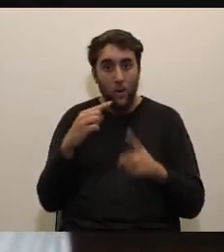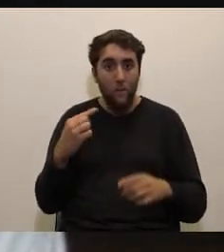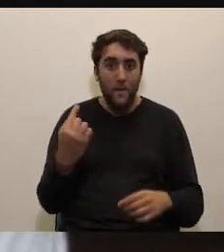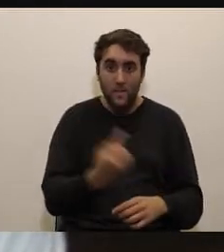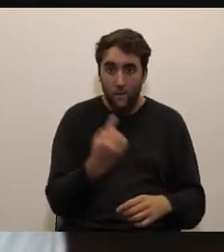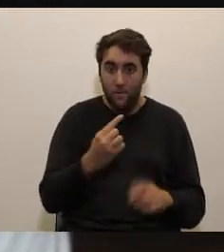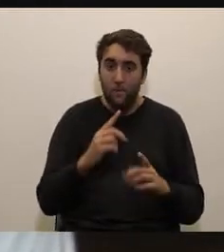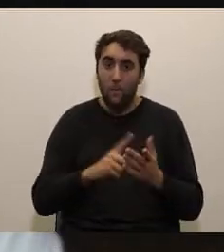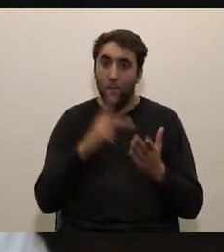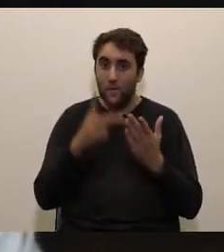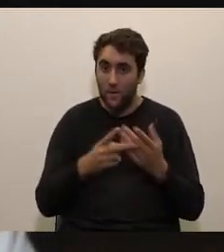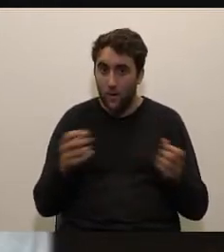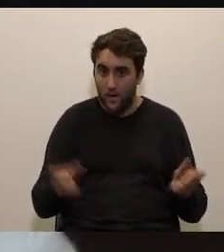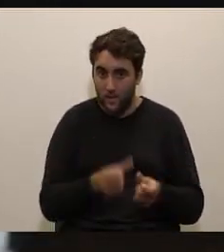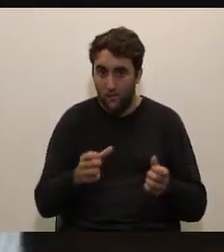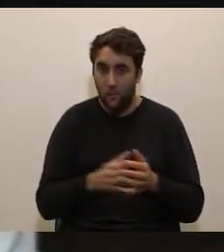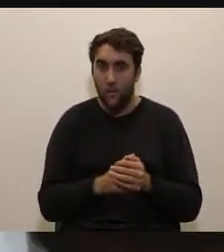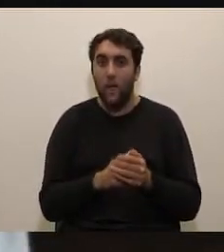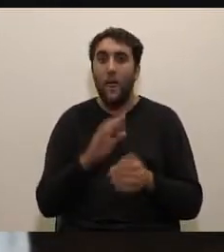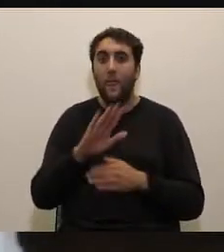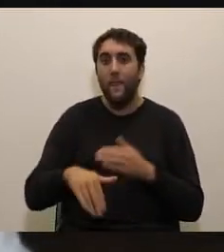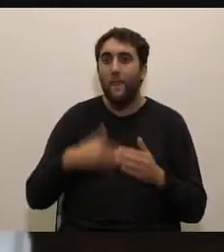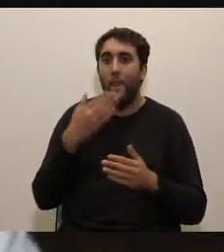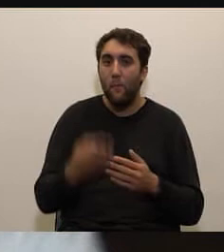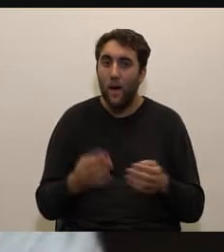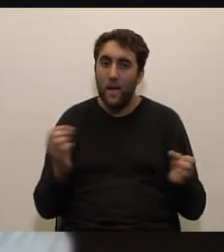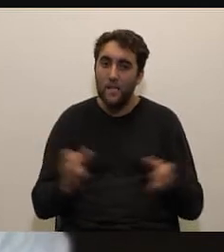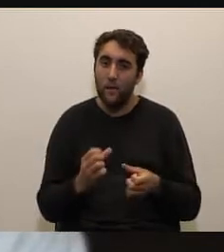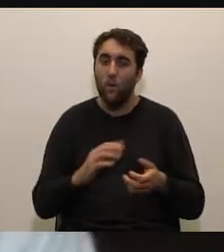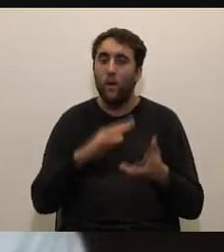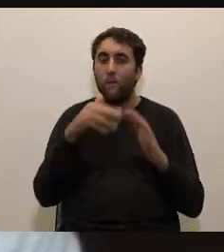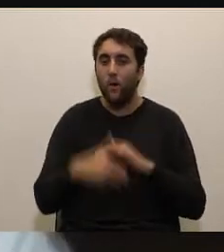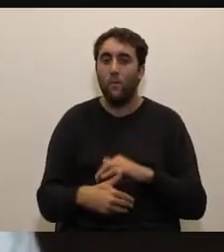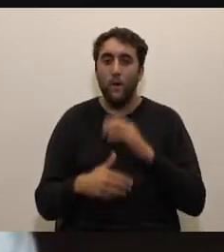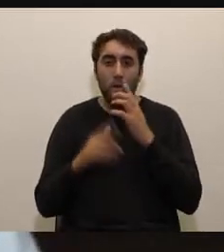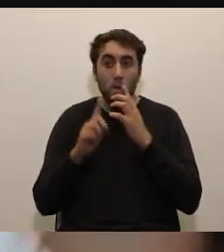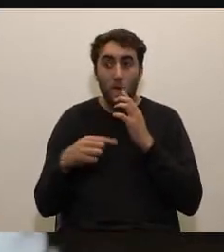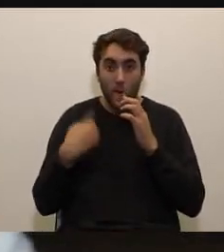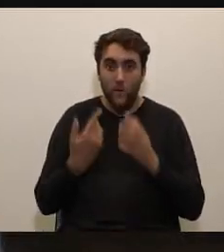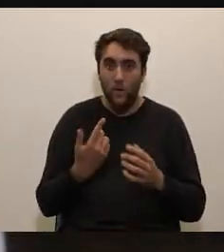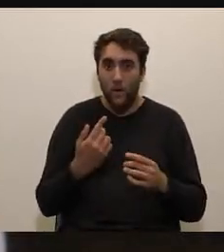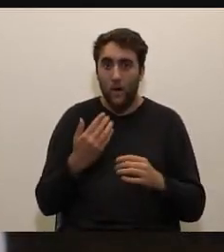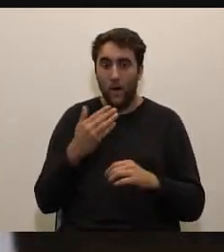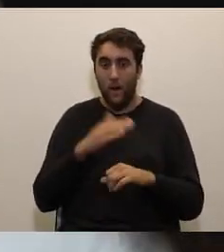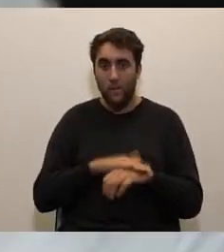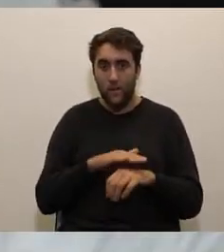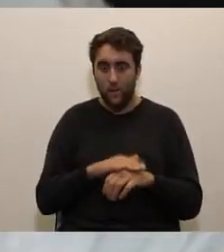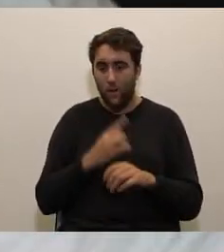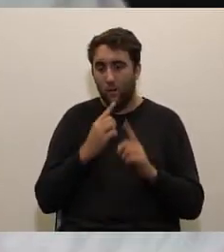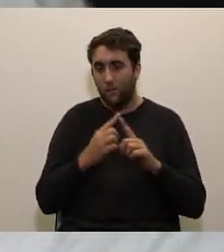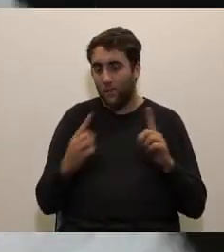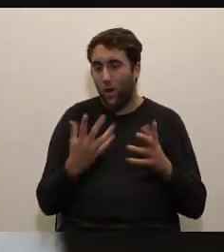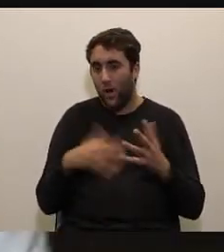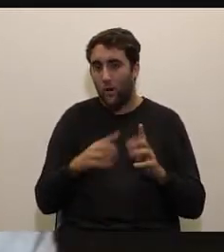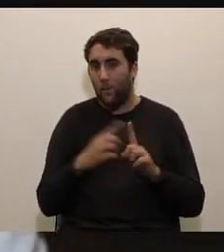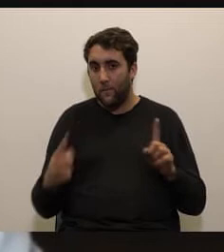los proyectos que hacemos, pero después hay una cosa que sobrevuela y está en general, que en nuestro caso, y creo que van a coincidir bastante, el resto